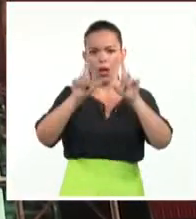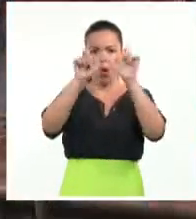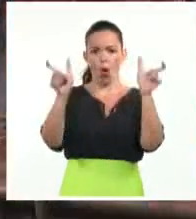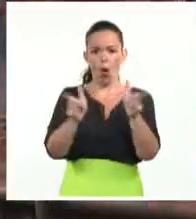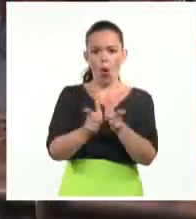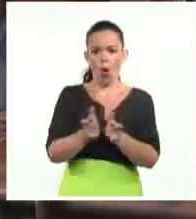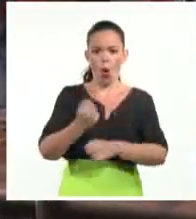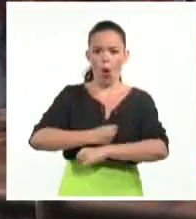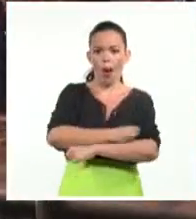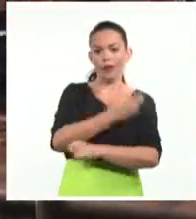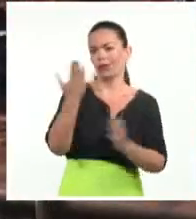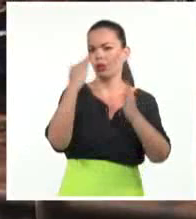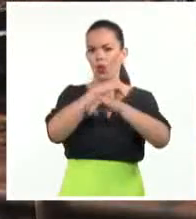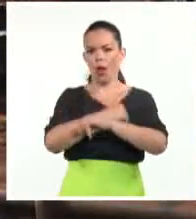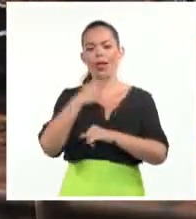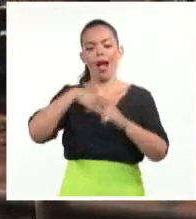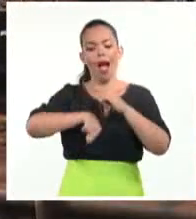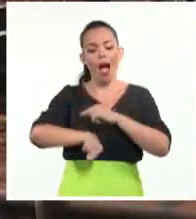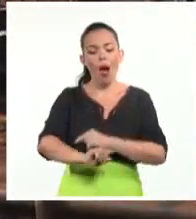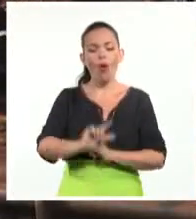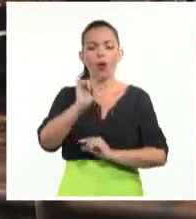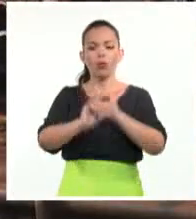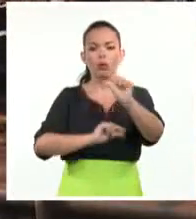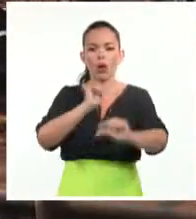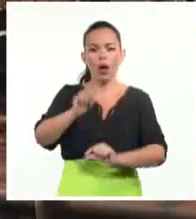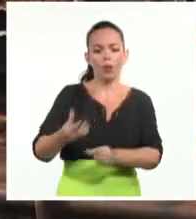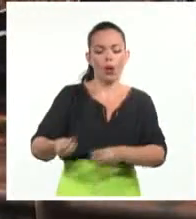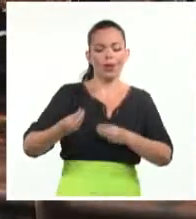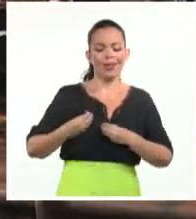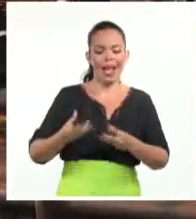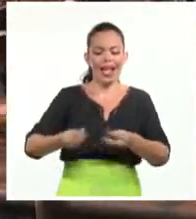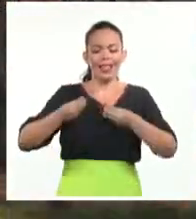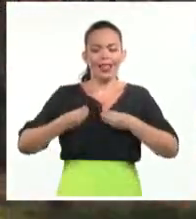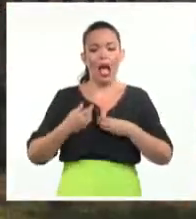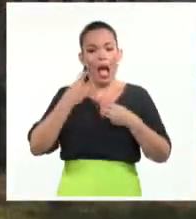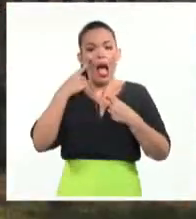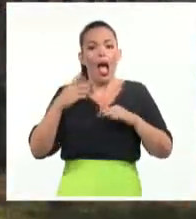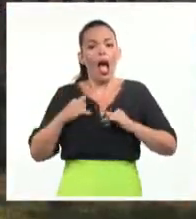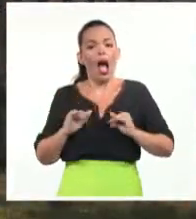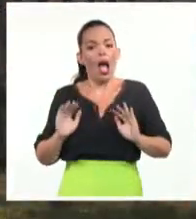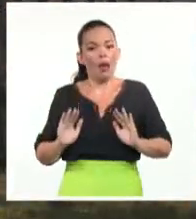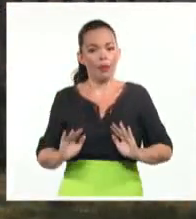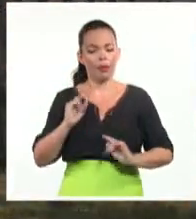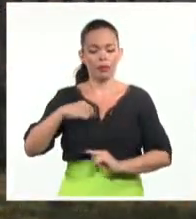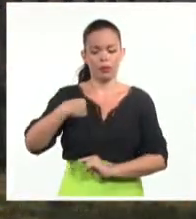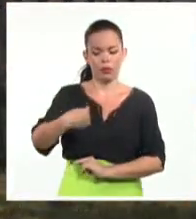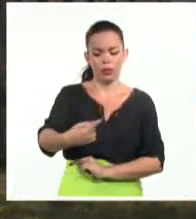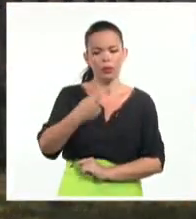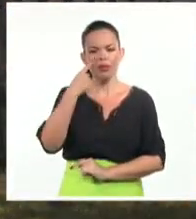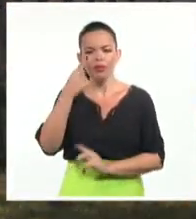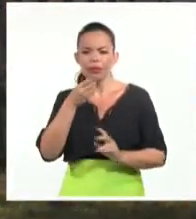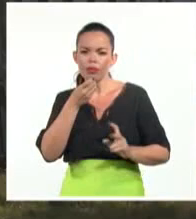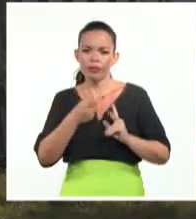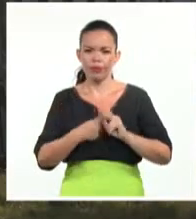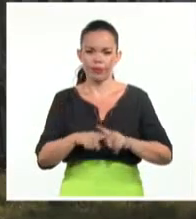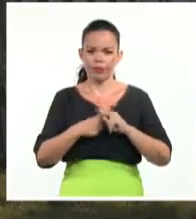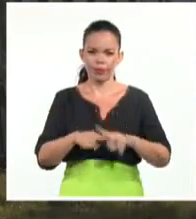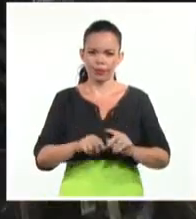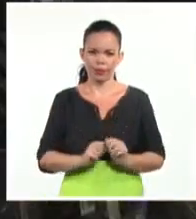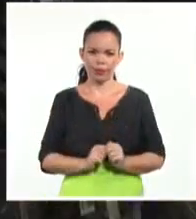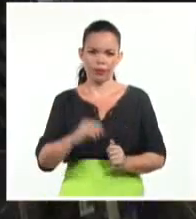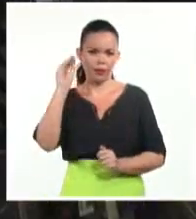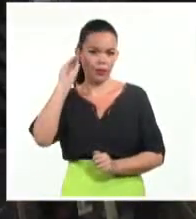Transmex. Esa es la estrategia principal. Lo otro, el día a día, el seguimiento día a día de la tarea de corte que tiene cada pelotón. Tales compromisos